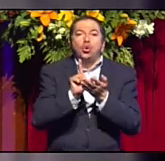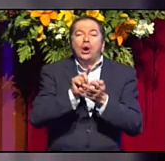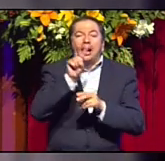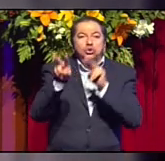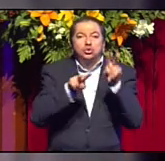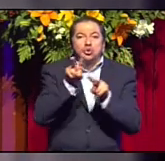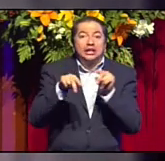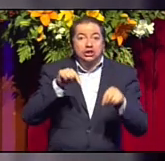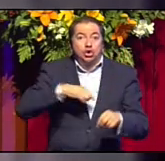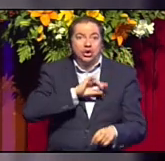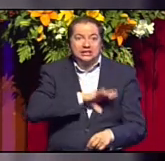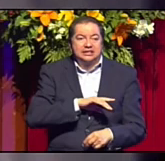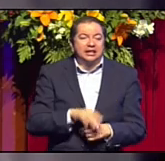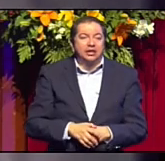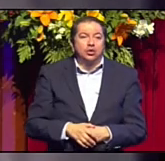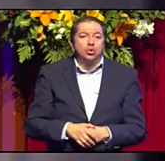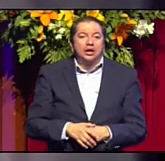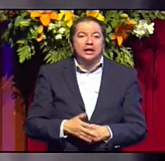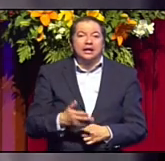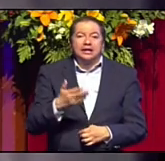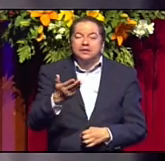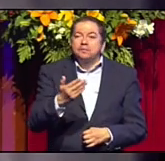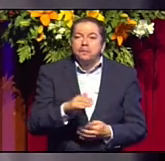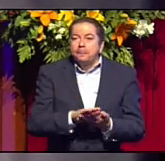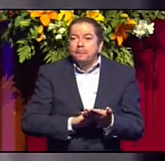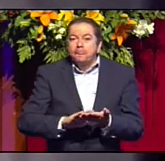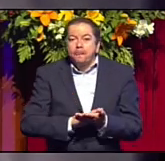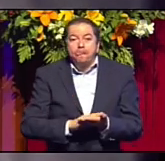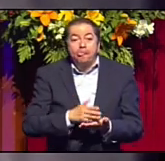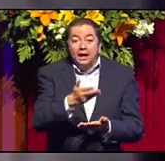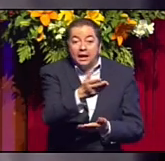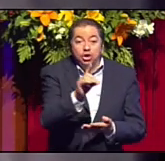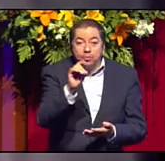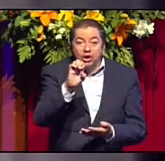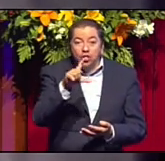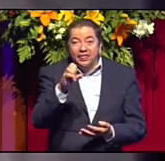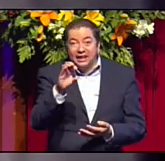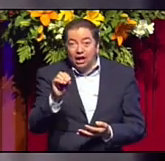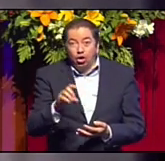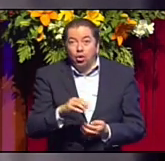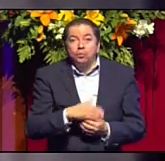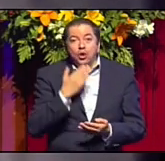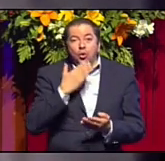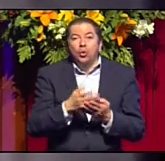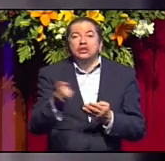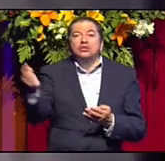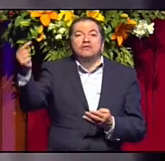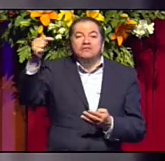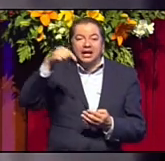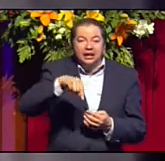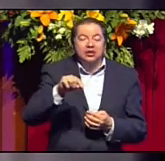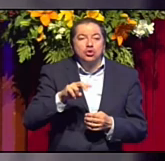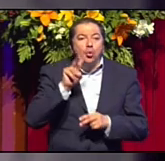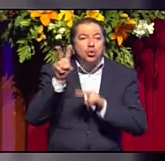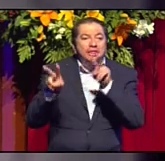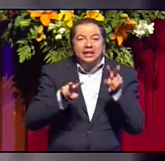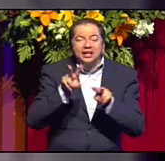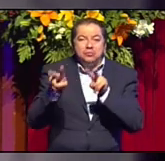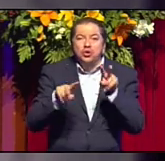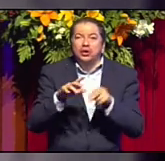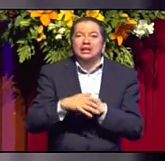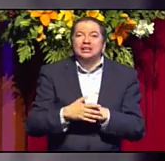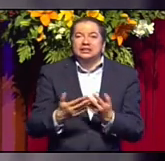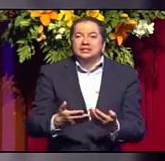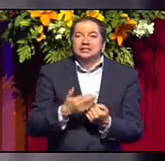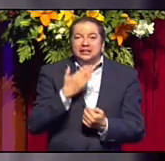me imagino que cuando tus padres en el solar de Madariaga tenían ese espacio abierto, cuando venía un turista a vernos, era tarde, mal